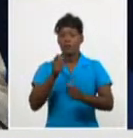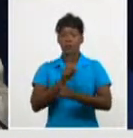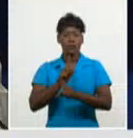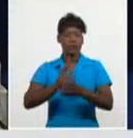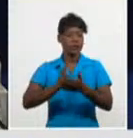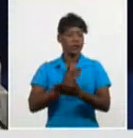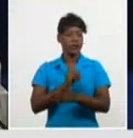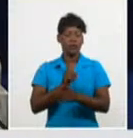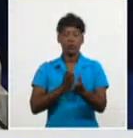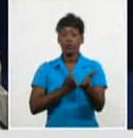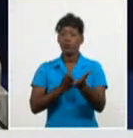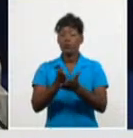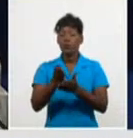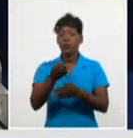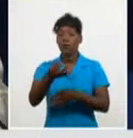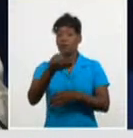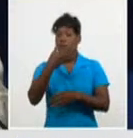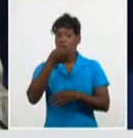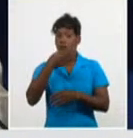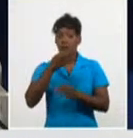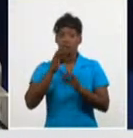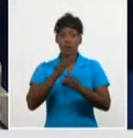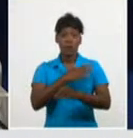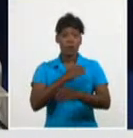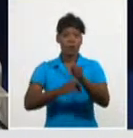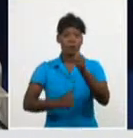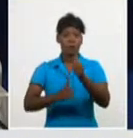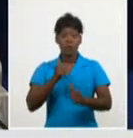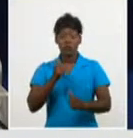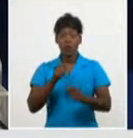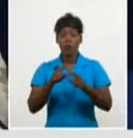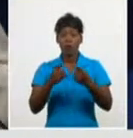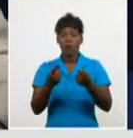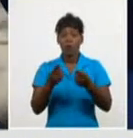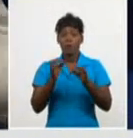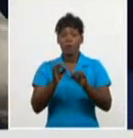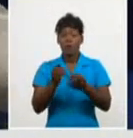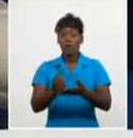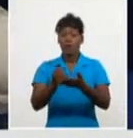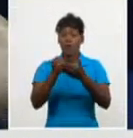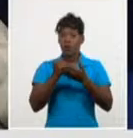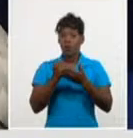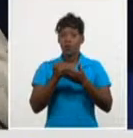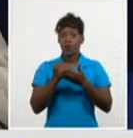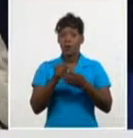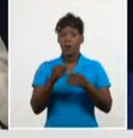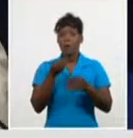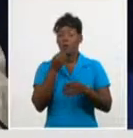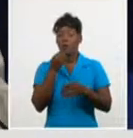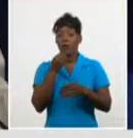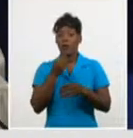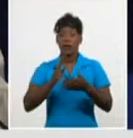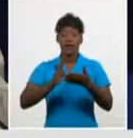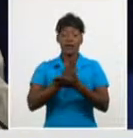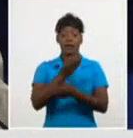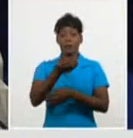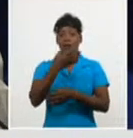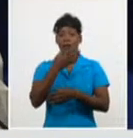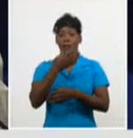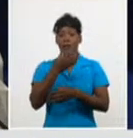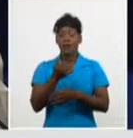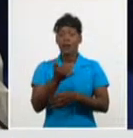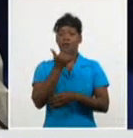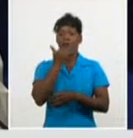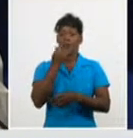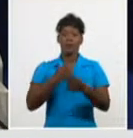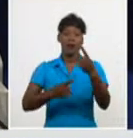con una hipertensión o con una trombopatía, porque eso indiscutiblemente le permite una estabilidad